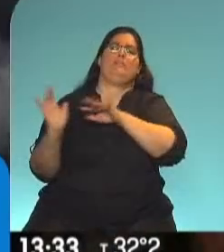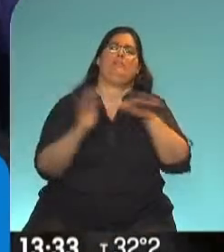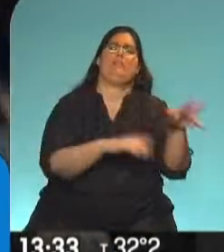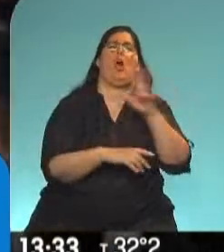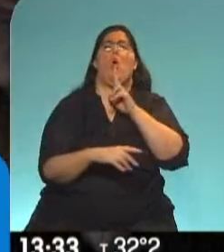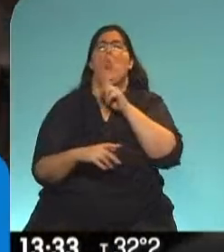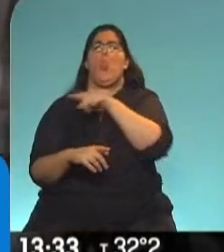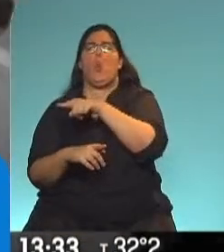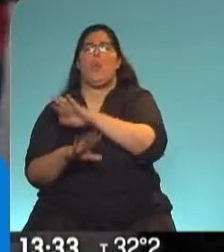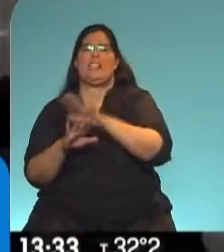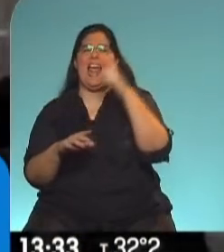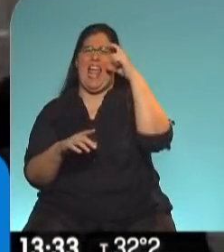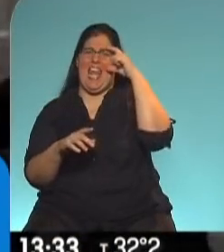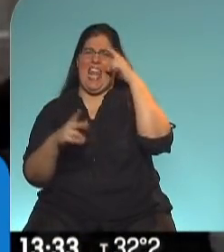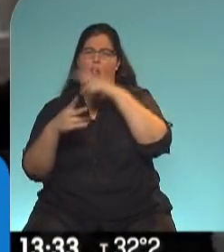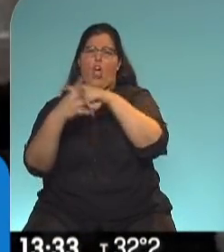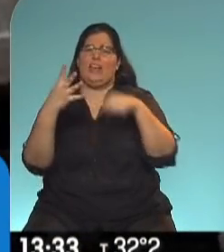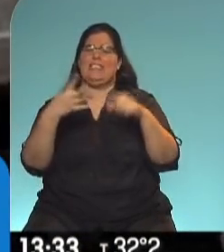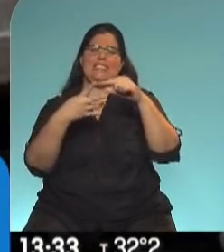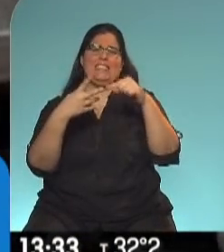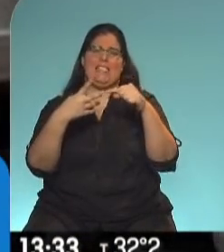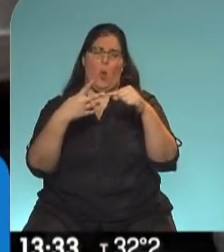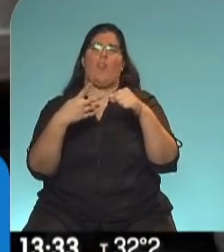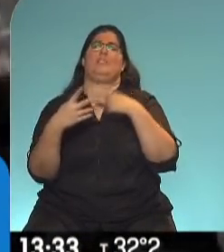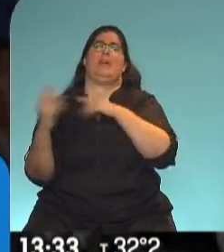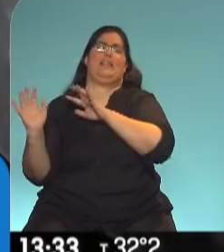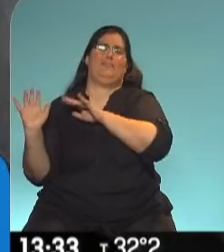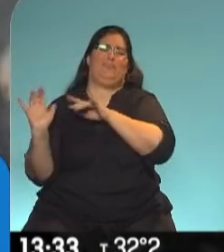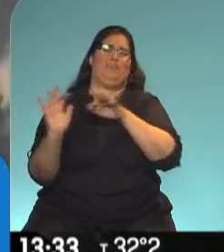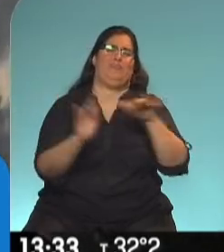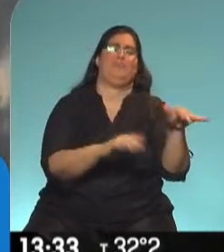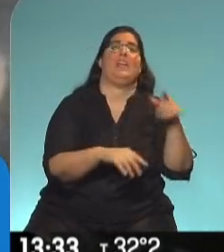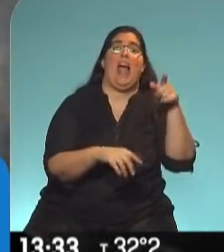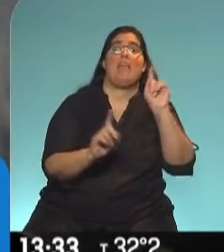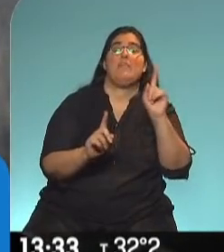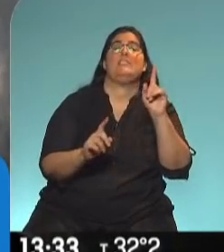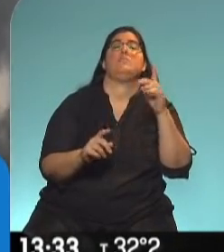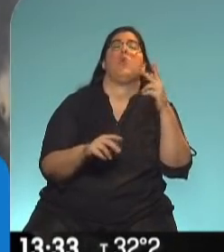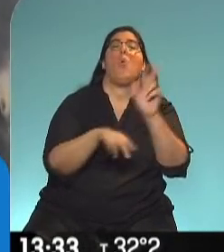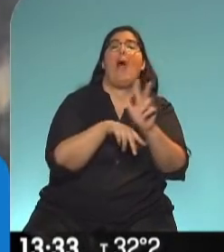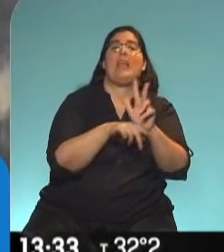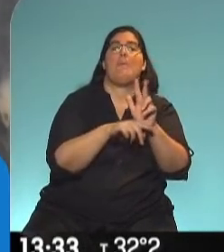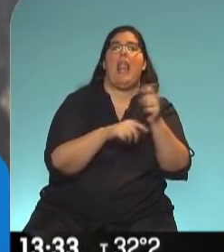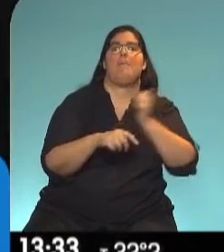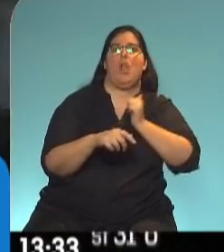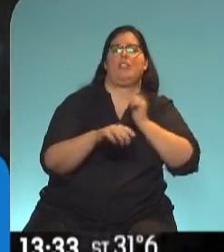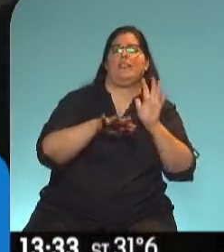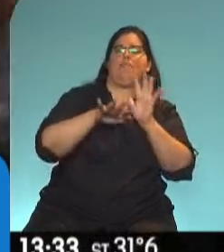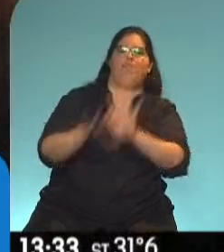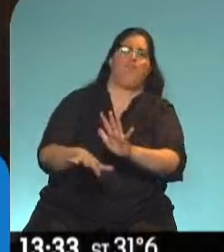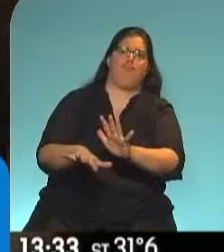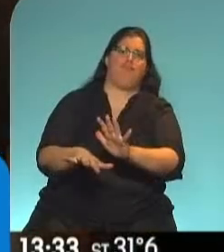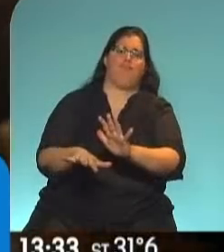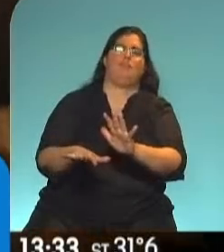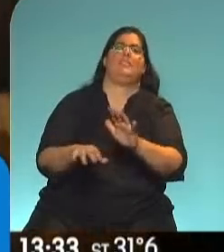en la segunda semana de enero, ingresando a Guatemala, donde fueron detenidas en su marcha por las fuerzas de seguridad de ese país a